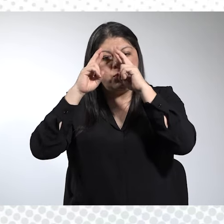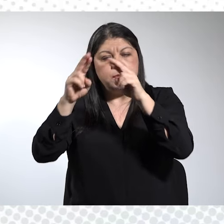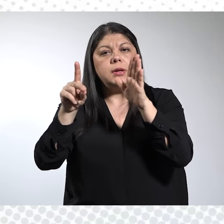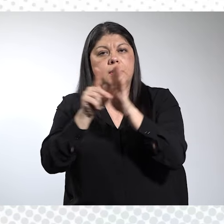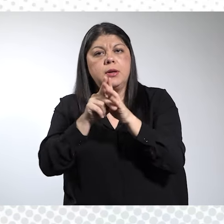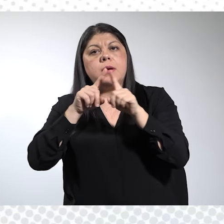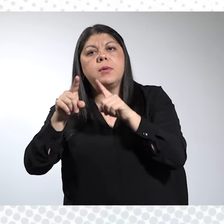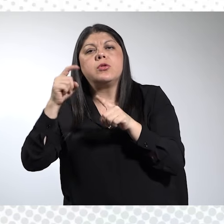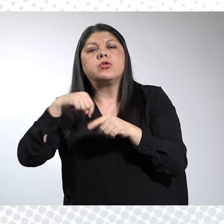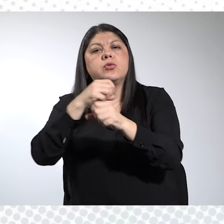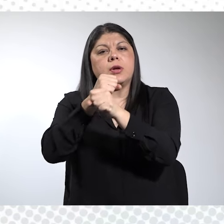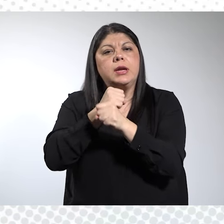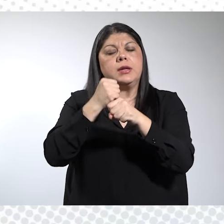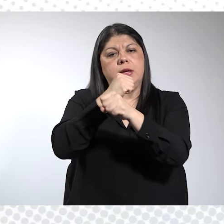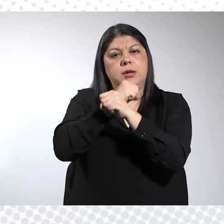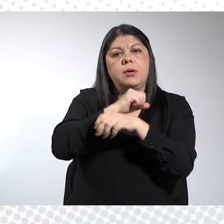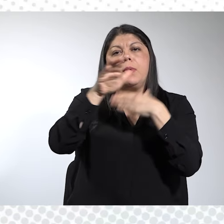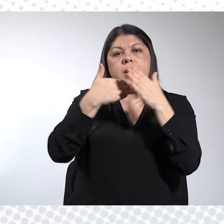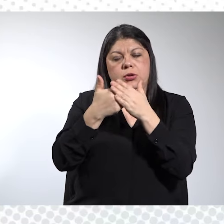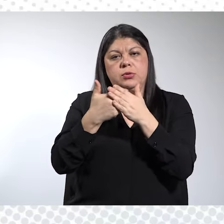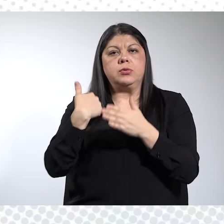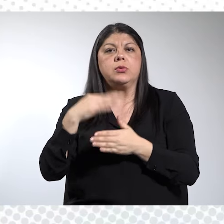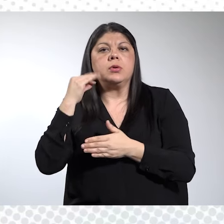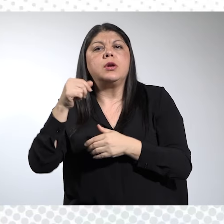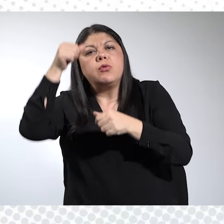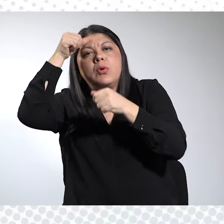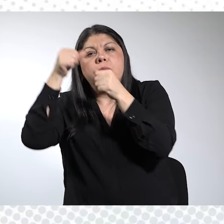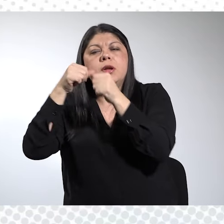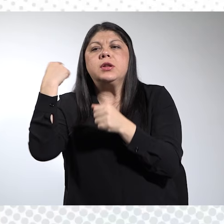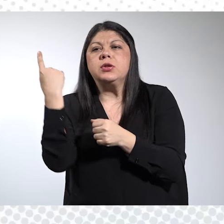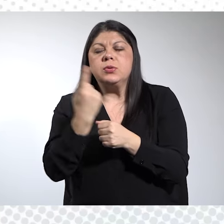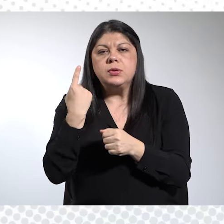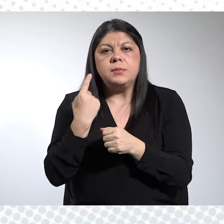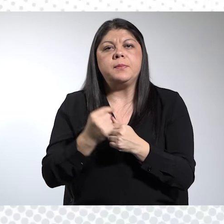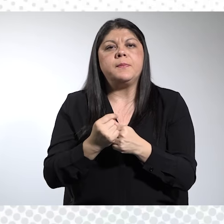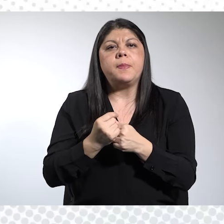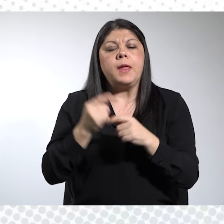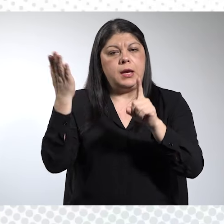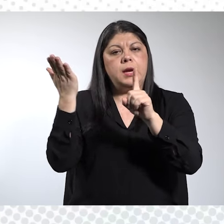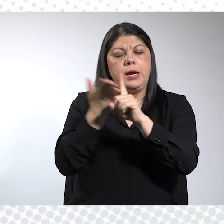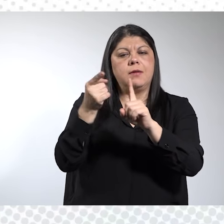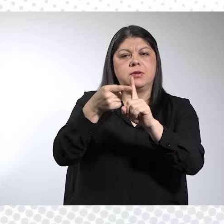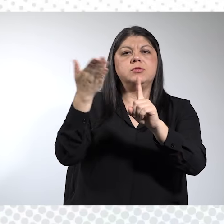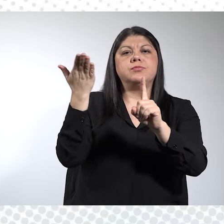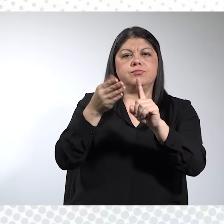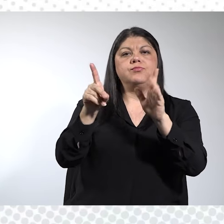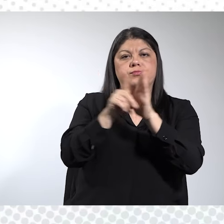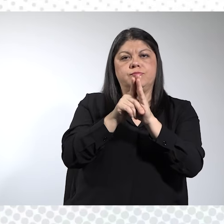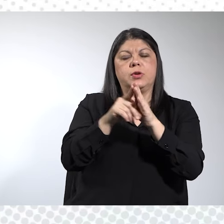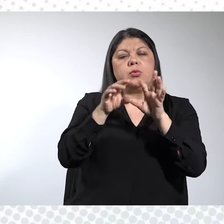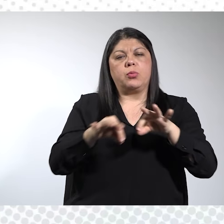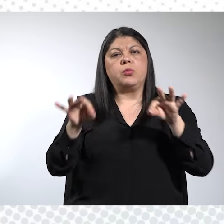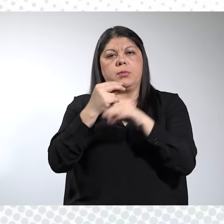a respetar sus derechos, pero vamos a garantizar la seguridad para todos, sin olvidar que también la víctima tiene derechos,